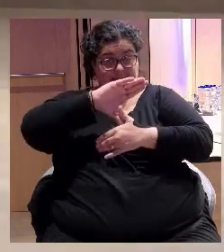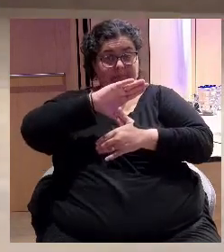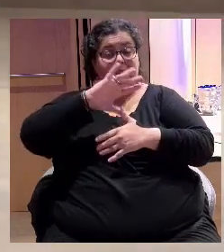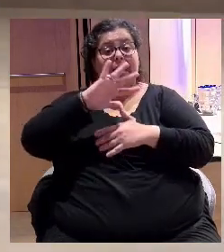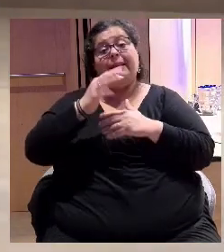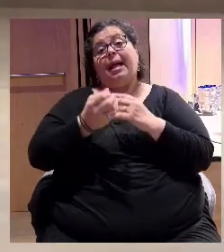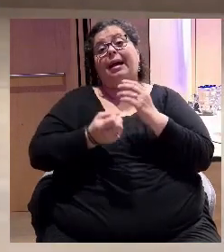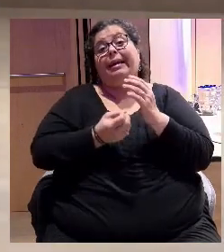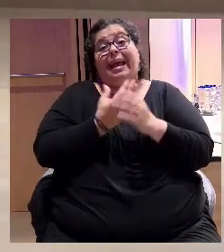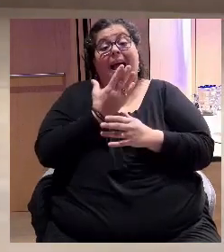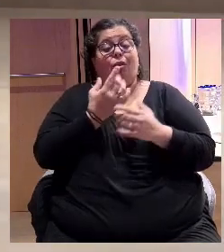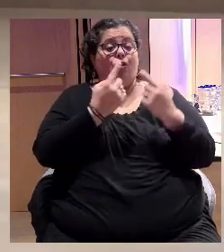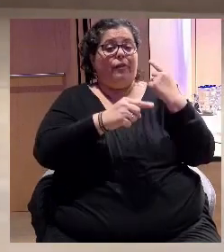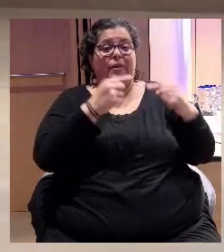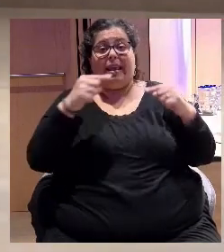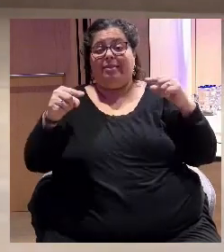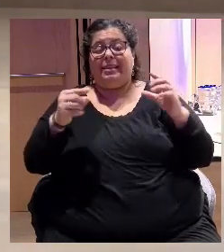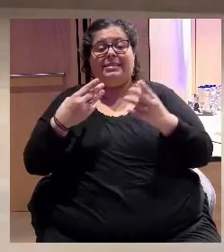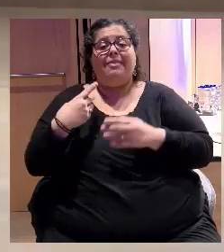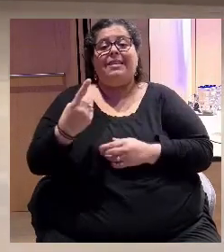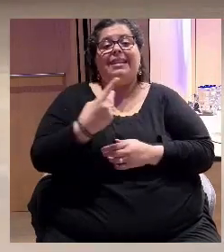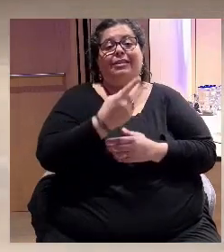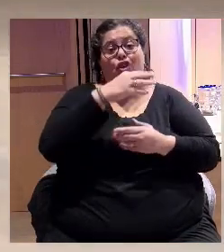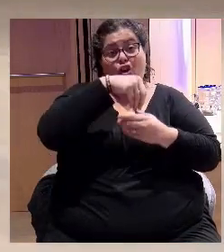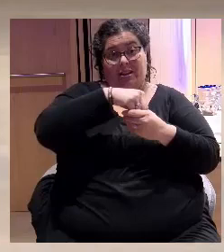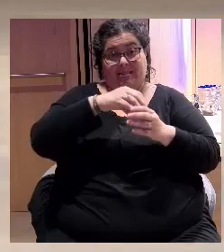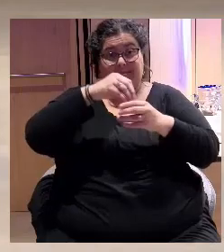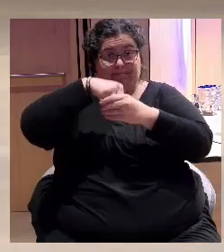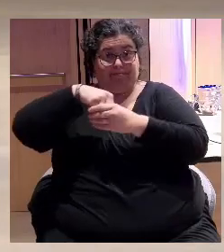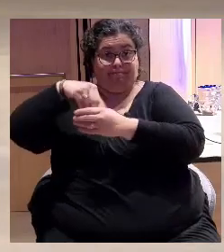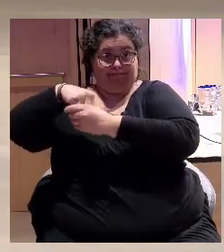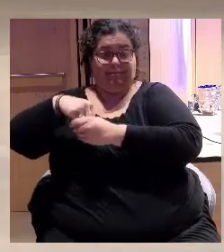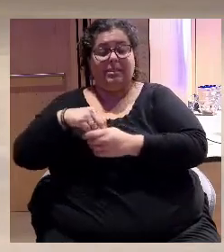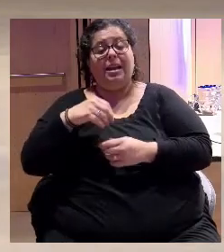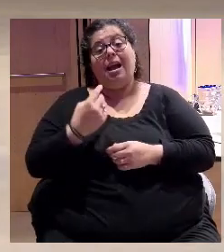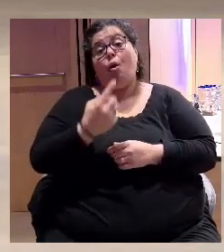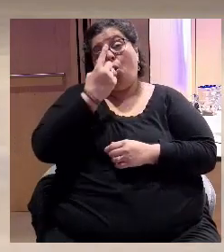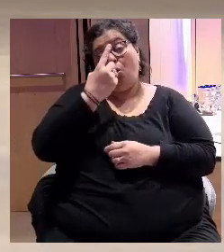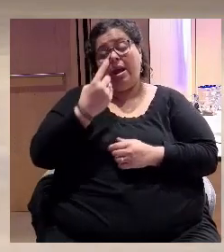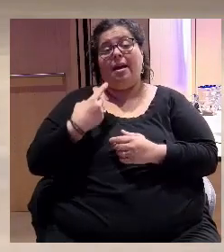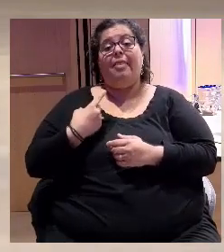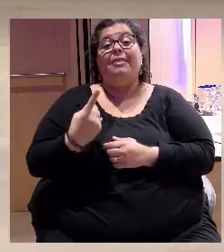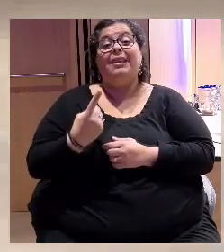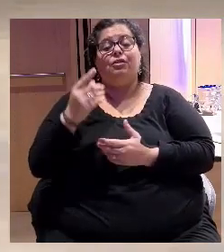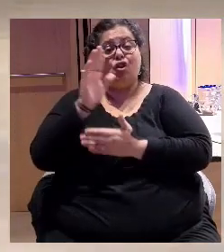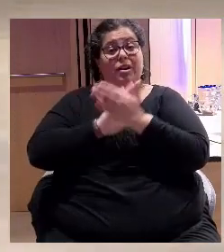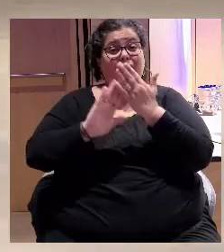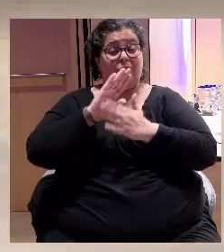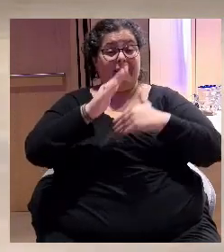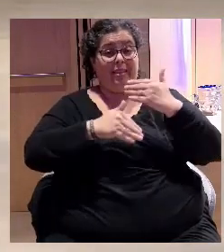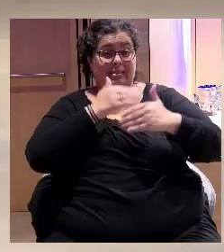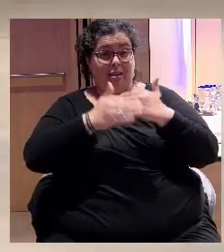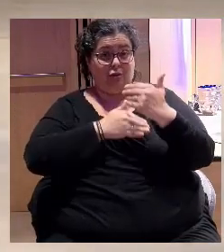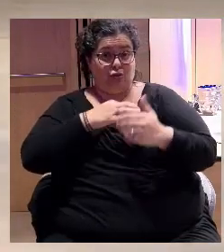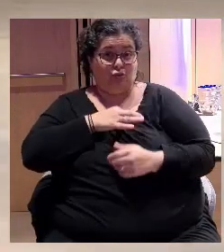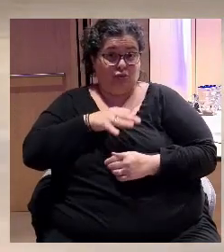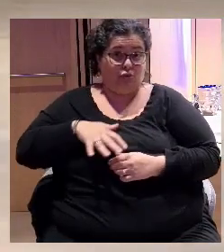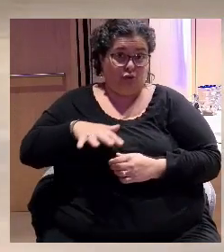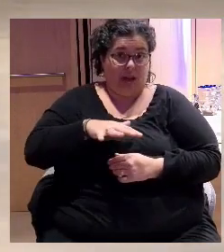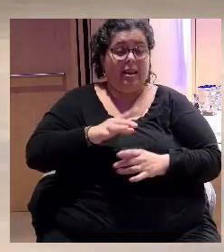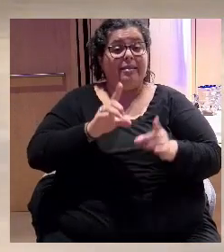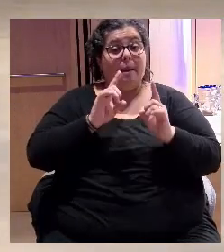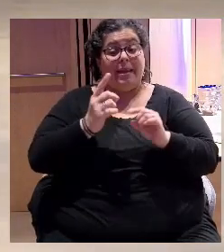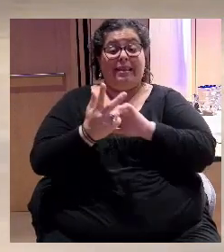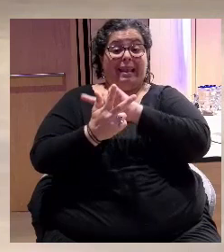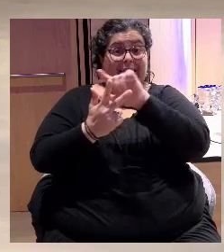por varias direcciones. Dentro de una de esas direcciones es la Dirección Nacional de Desarrollo Social y a su vez está integrada por